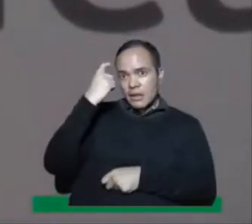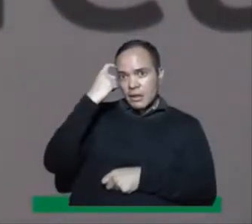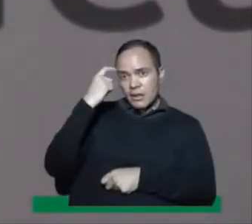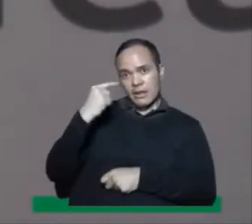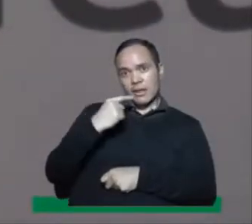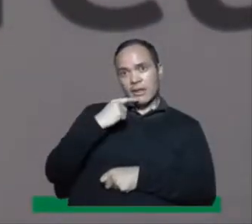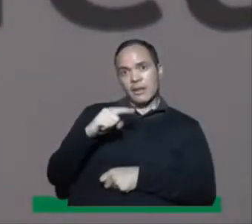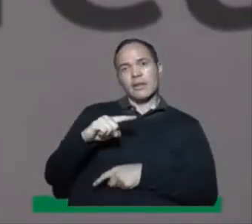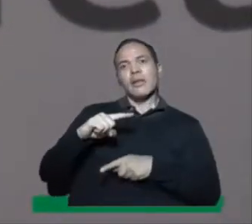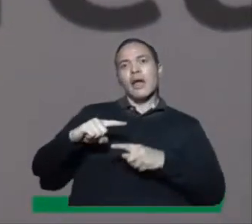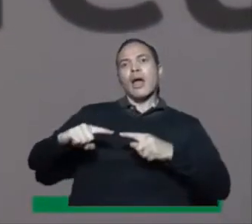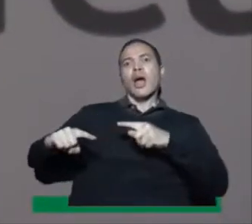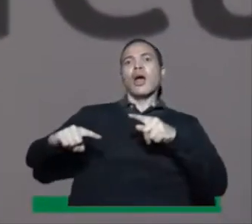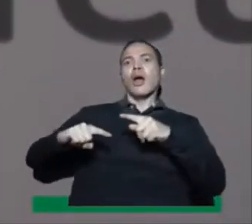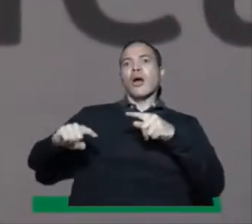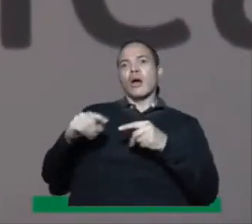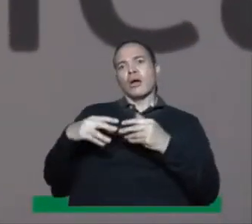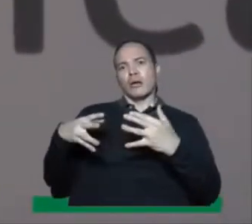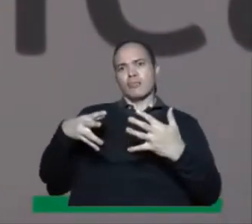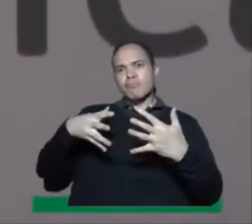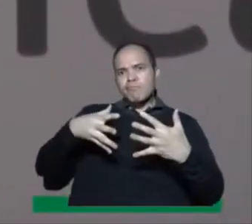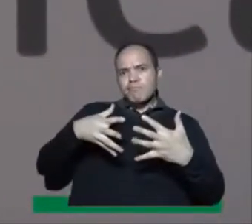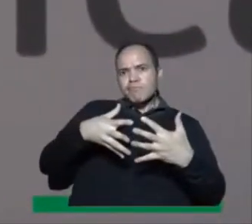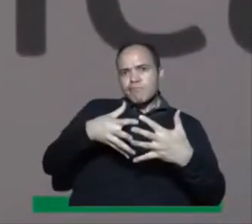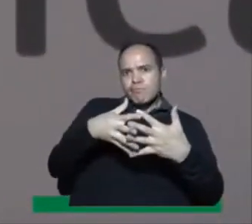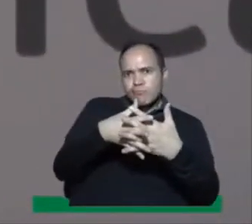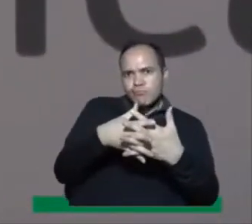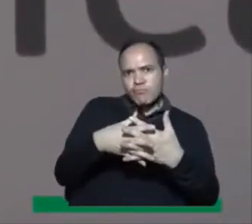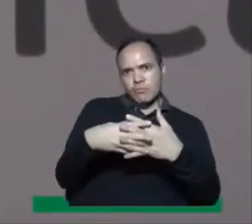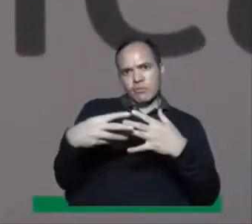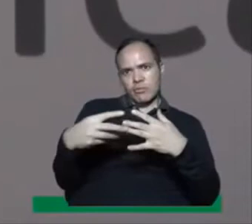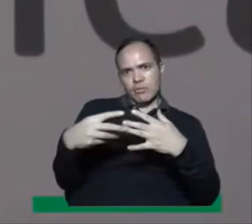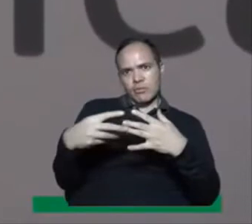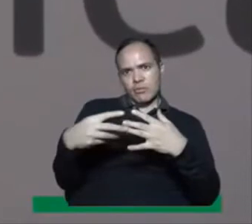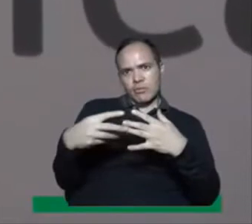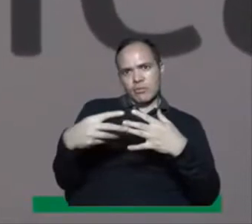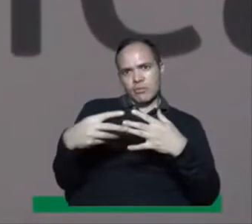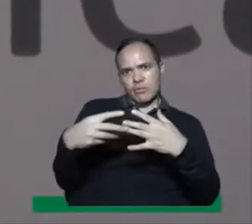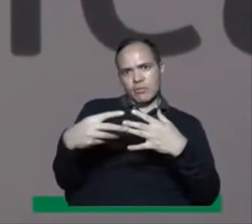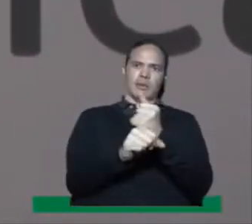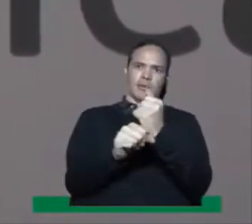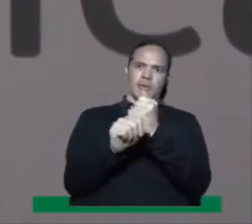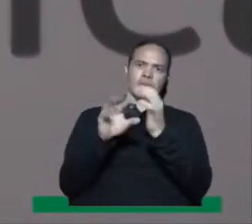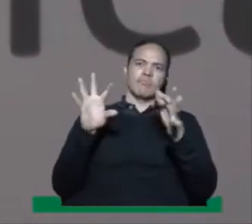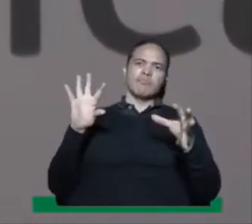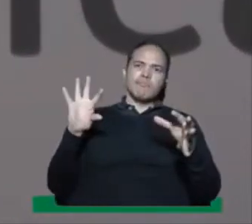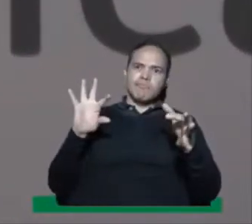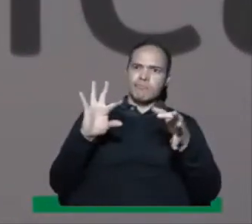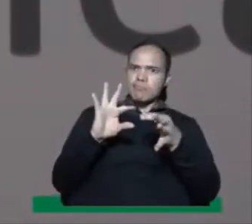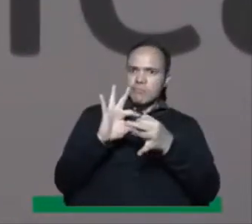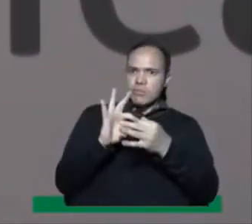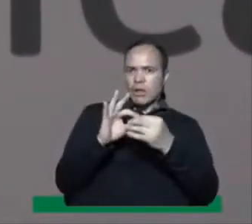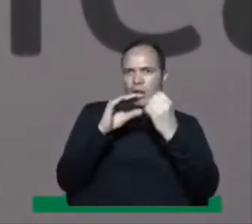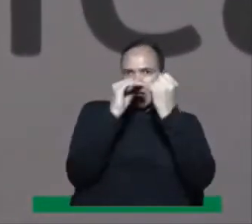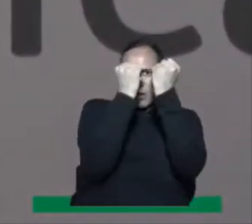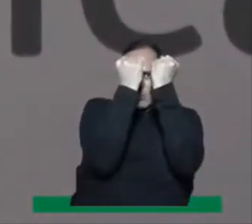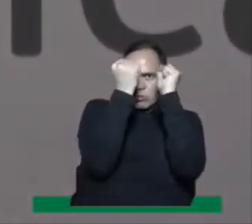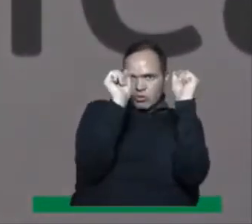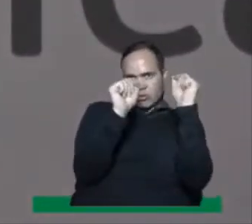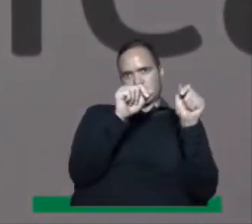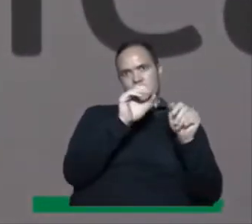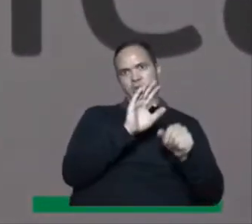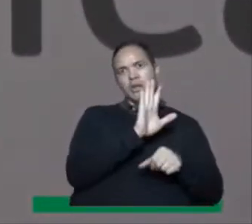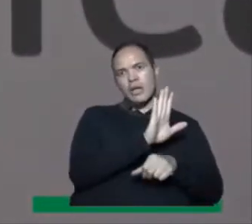básica que expone el gobierno local en el caso nosotros hoy día con el municipio en el caso de